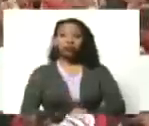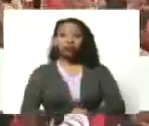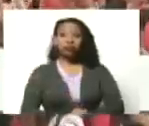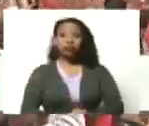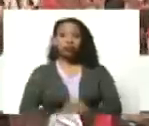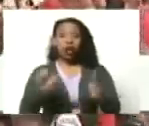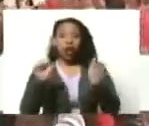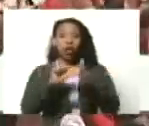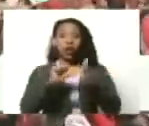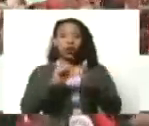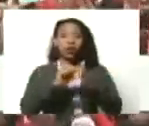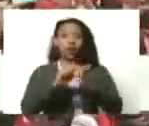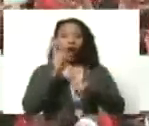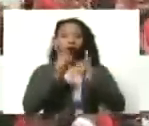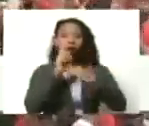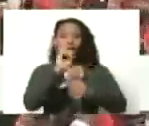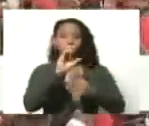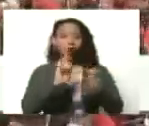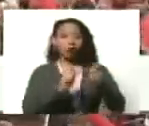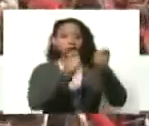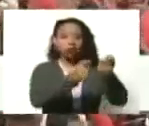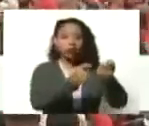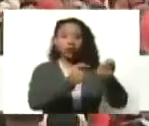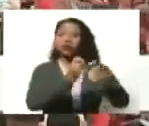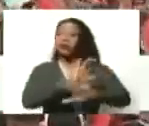Donde no han entregado, que entreguen.